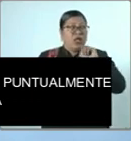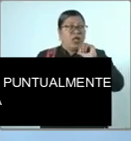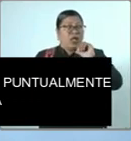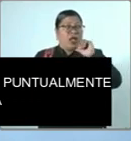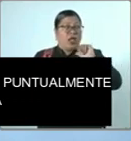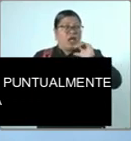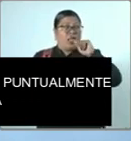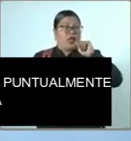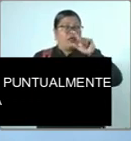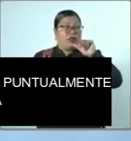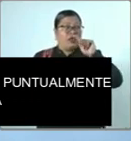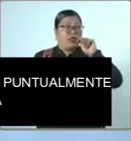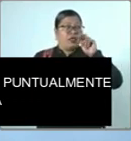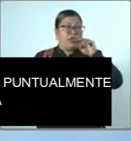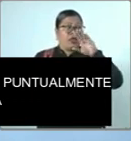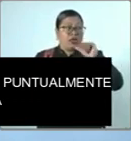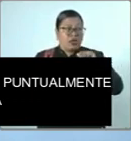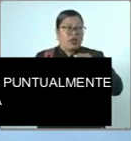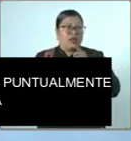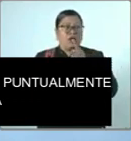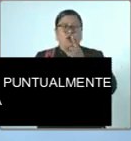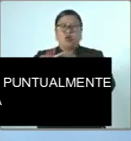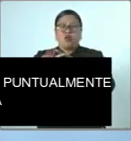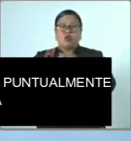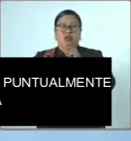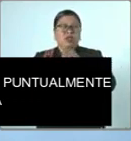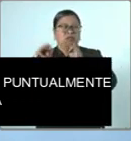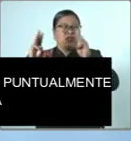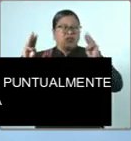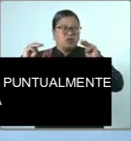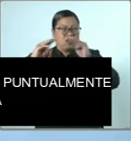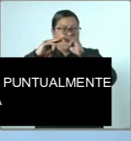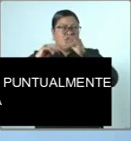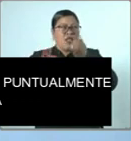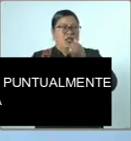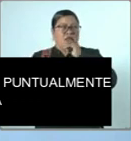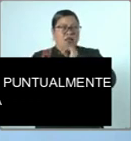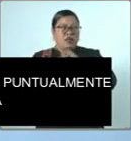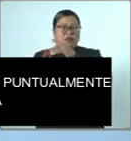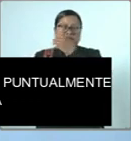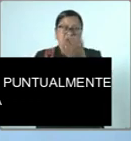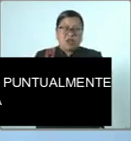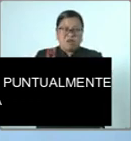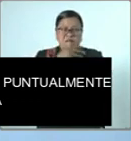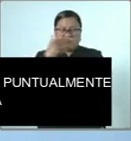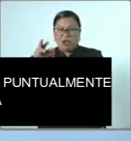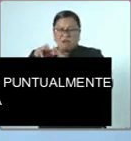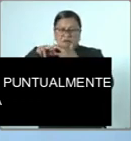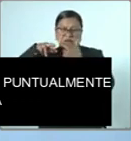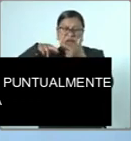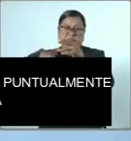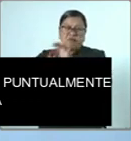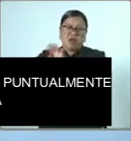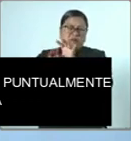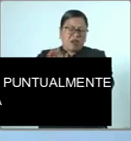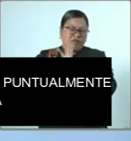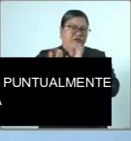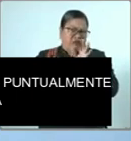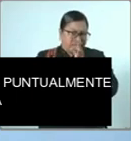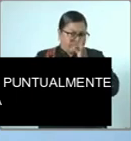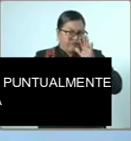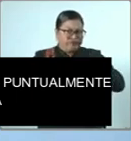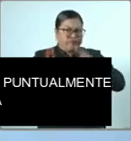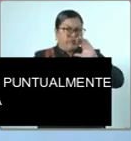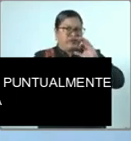Cruz Loma de Trigo, hay reporte de caída de árboles, afectación de postes y al cableado de la energía eléctrica. Ya se le dio parte a la